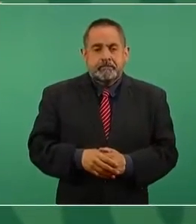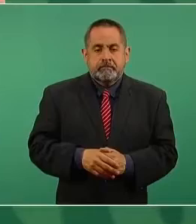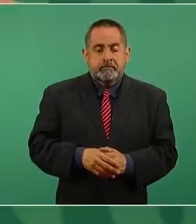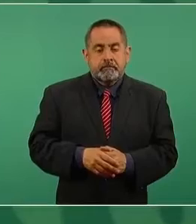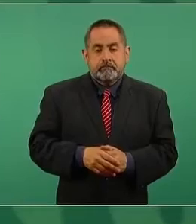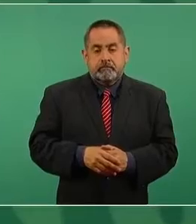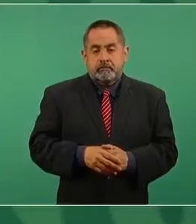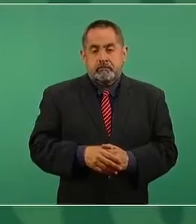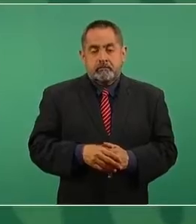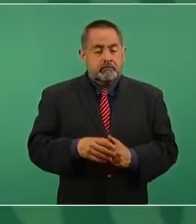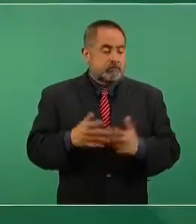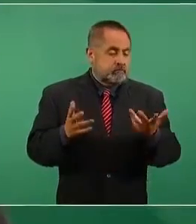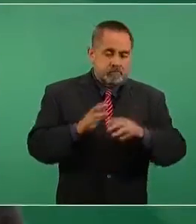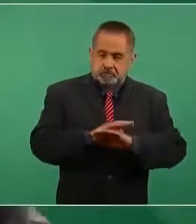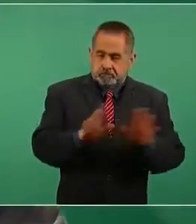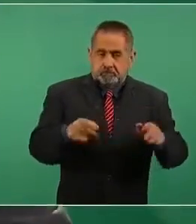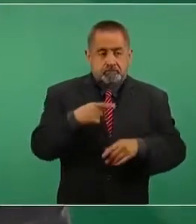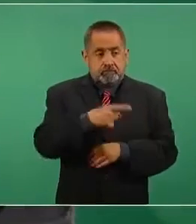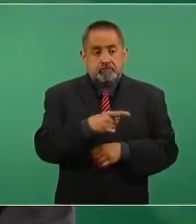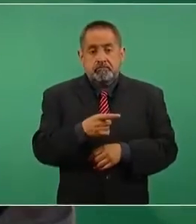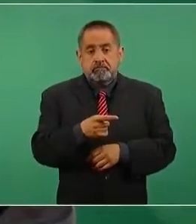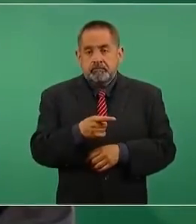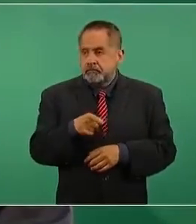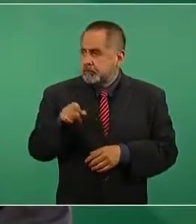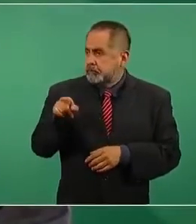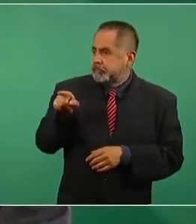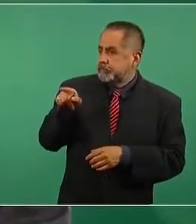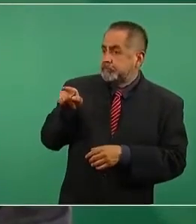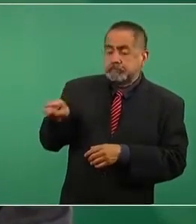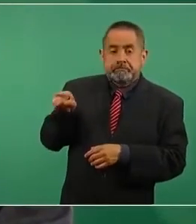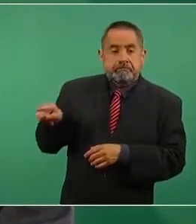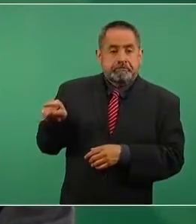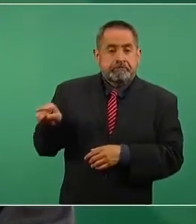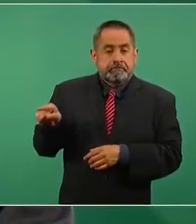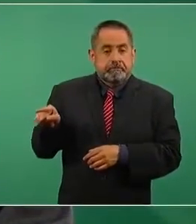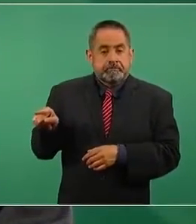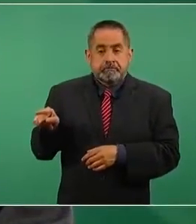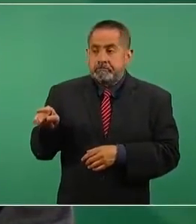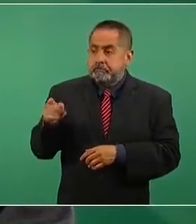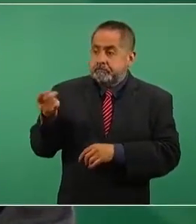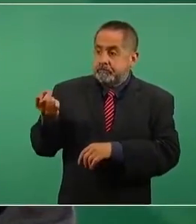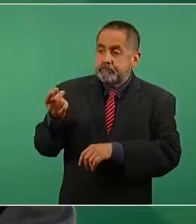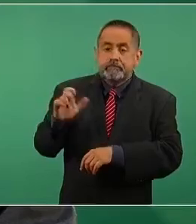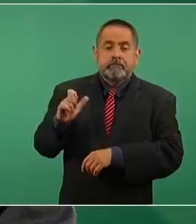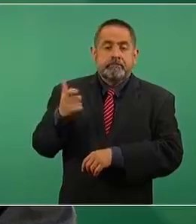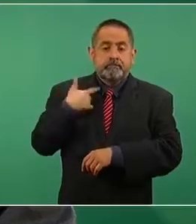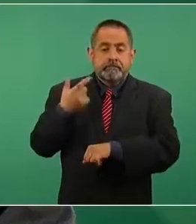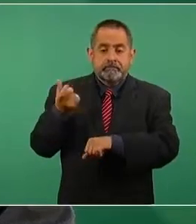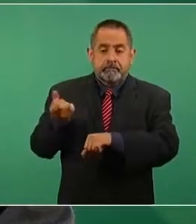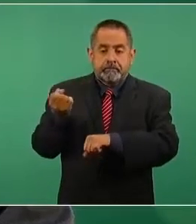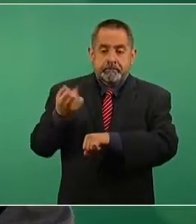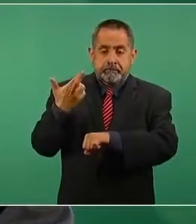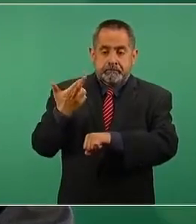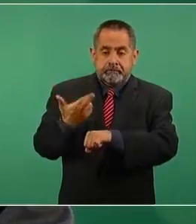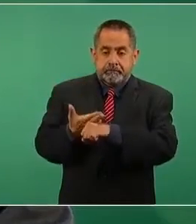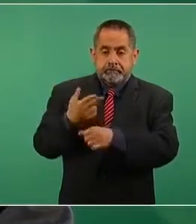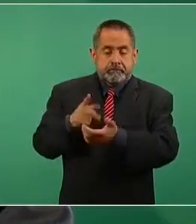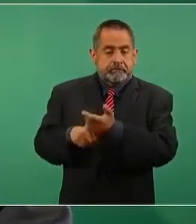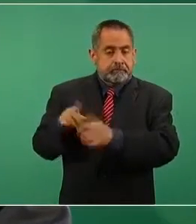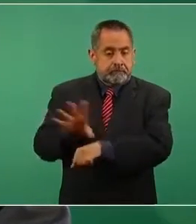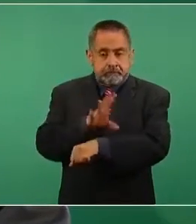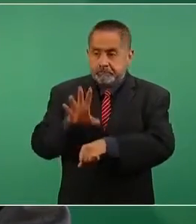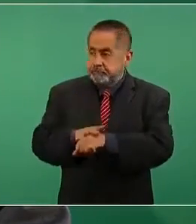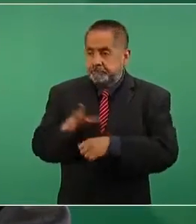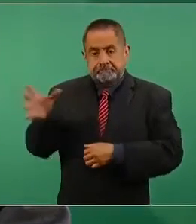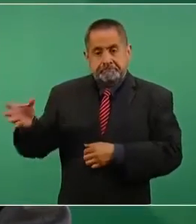Tan es así que se llevaron a trabajar a la secretaria de